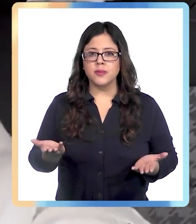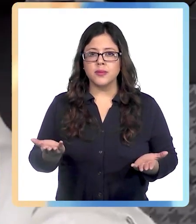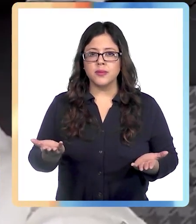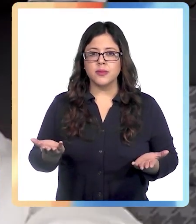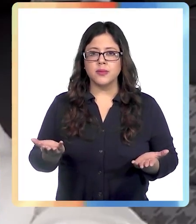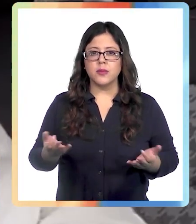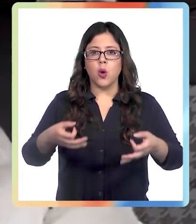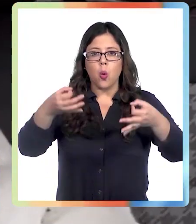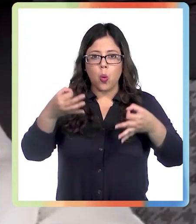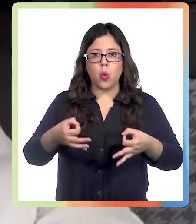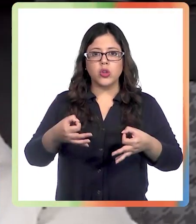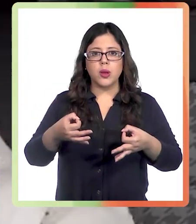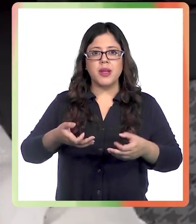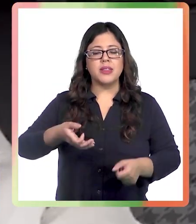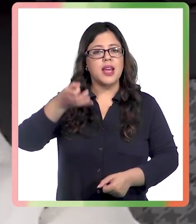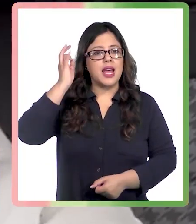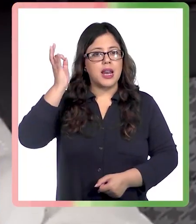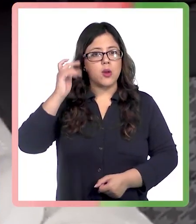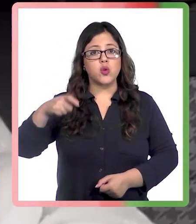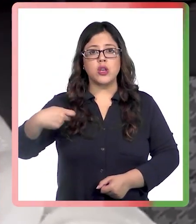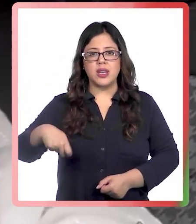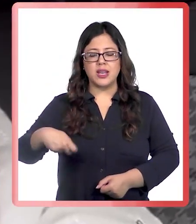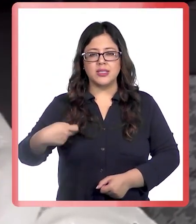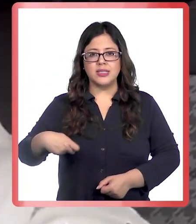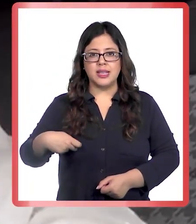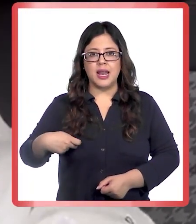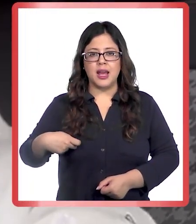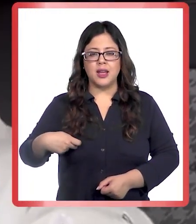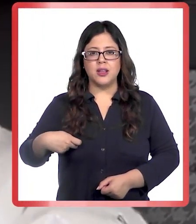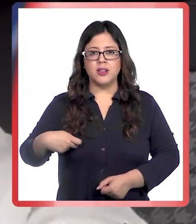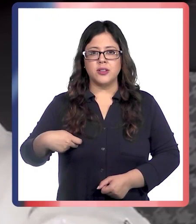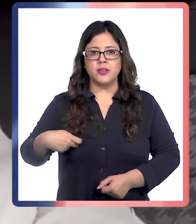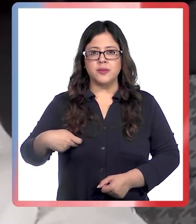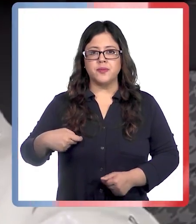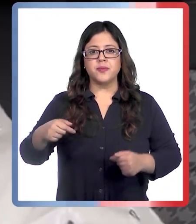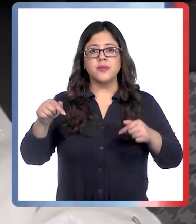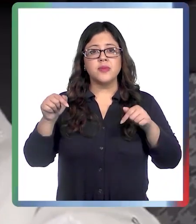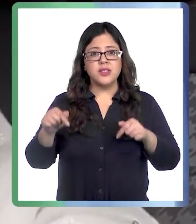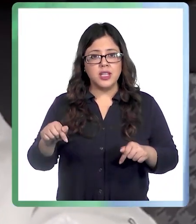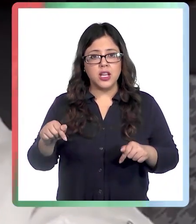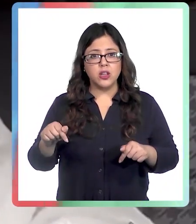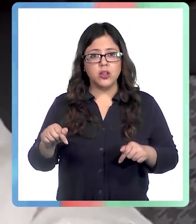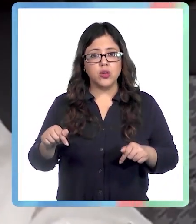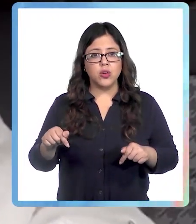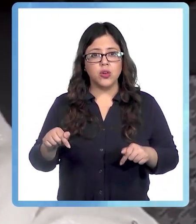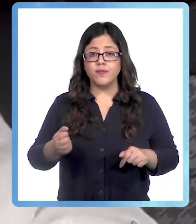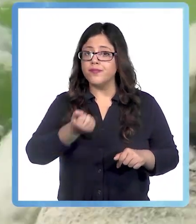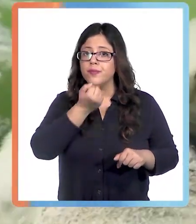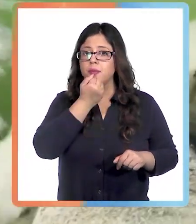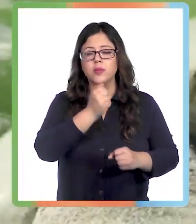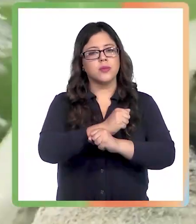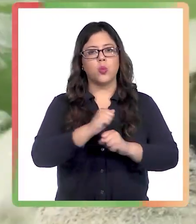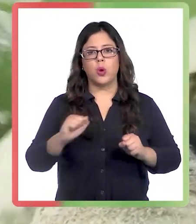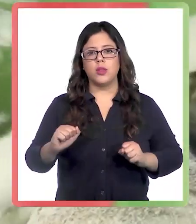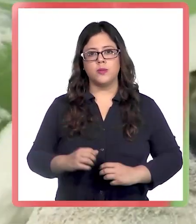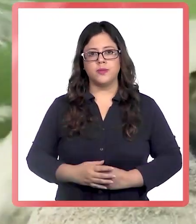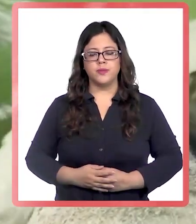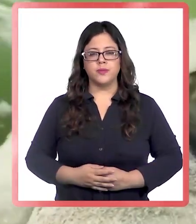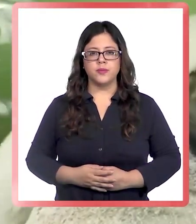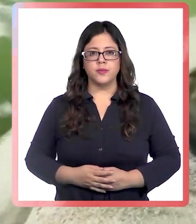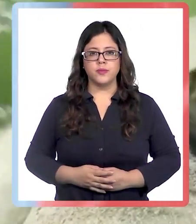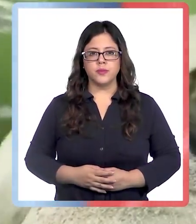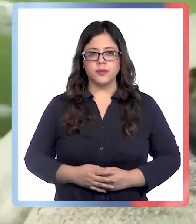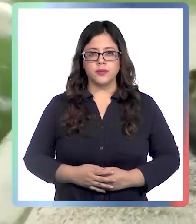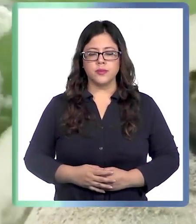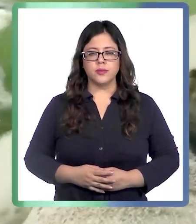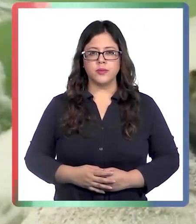en el plenario de la sala en el Senado. Y en esto no nos podemos equivocar. Este